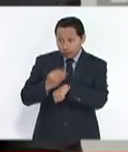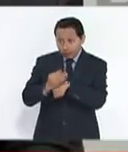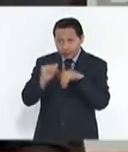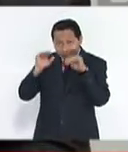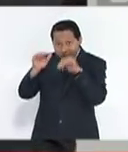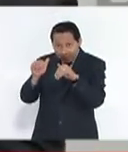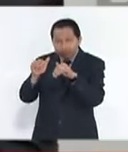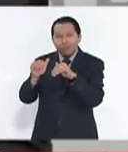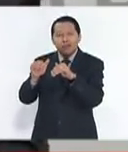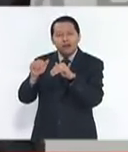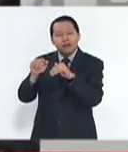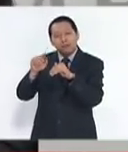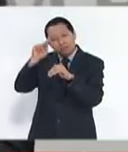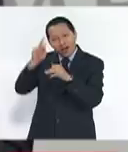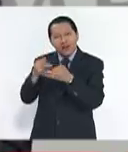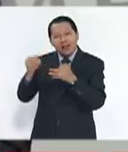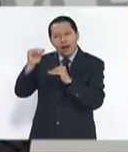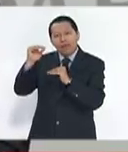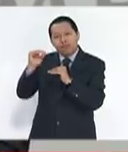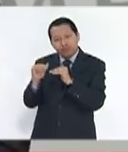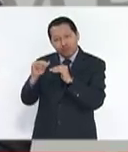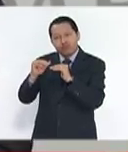de hoy que donde se está construyendo el nuevo.